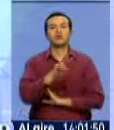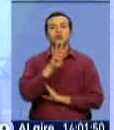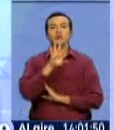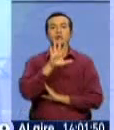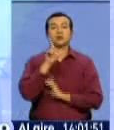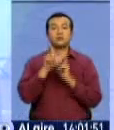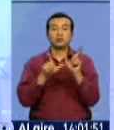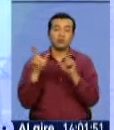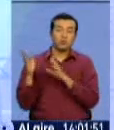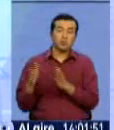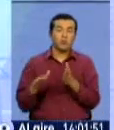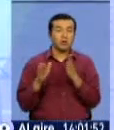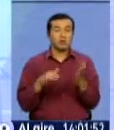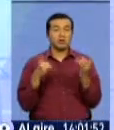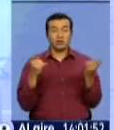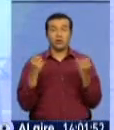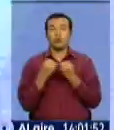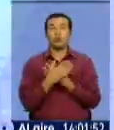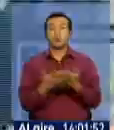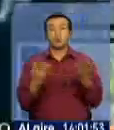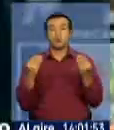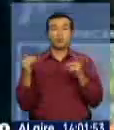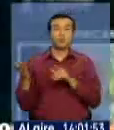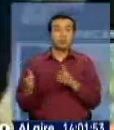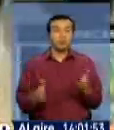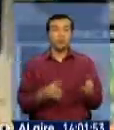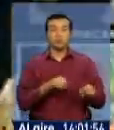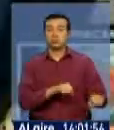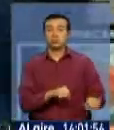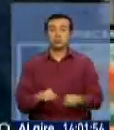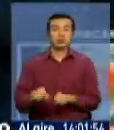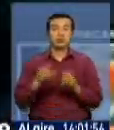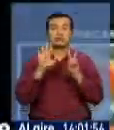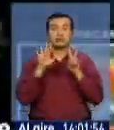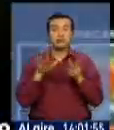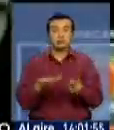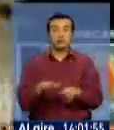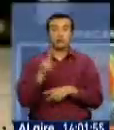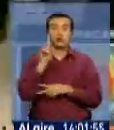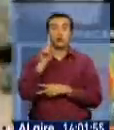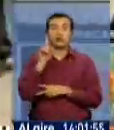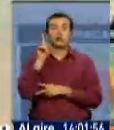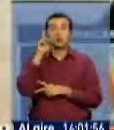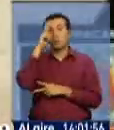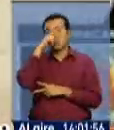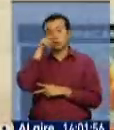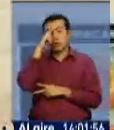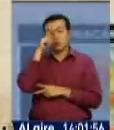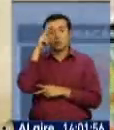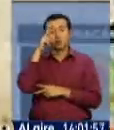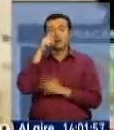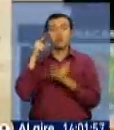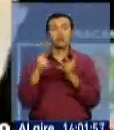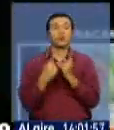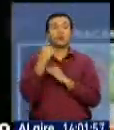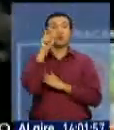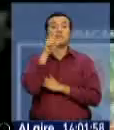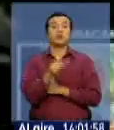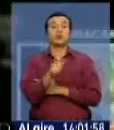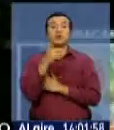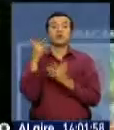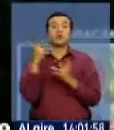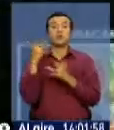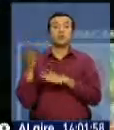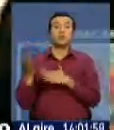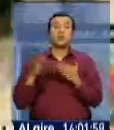245 muertos es la cifra actualizada de fallecidos tras el terremoto de 7.1 que afectó a México. A esta lista se suma una persona que fue encontrada